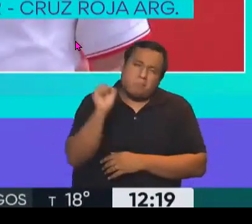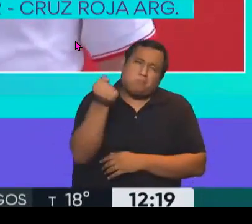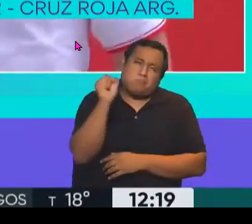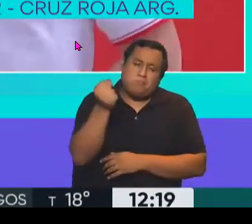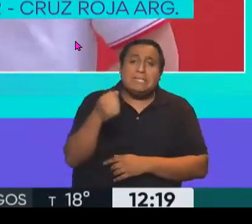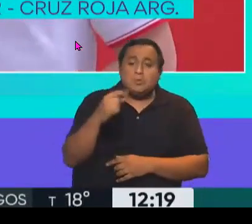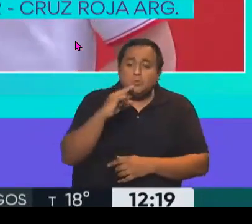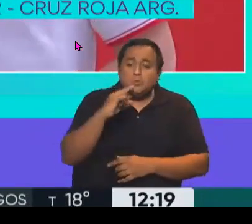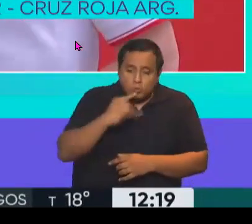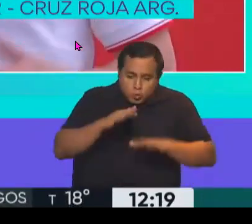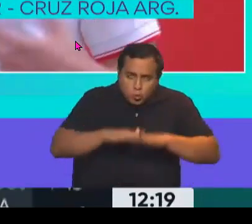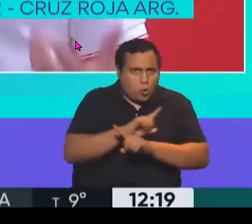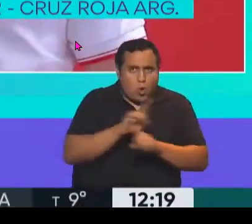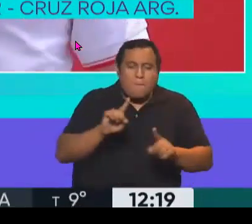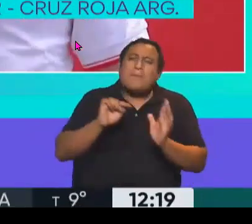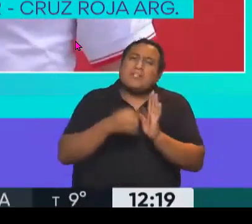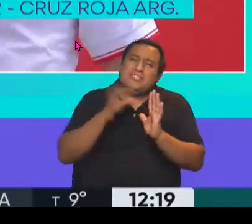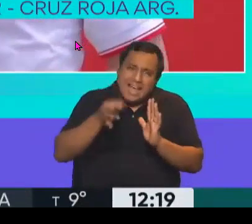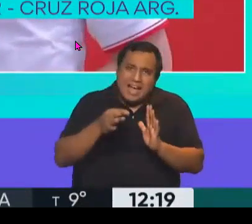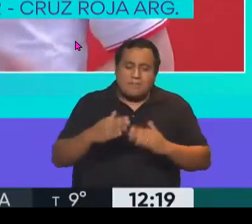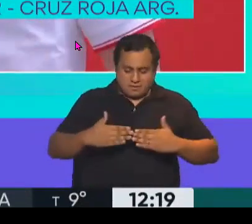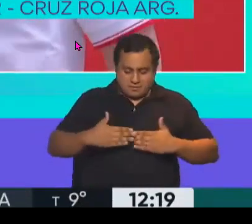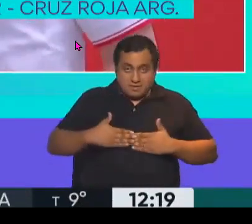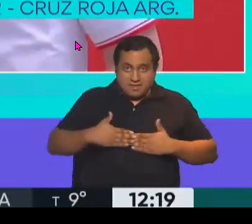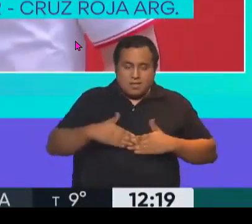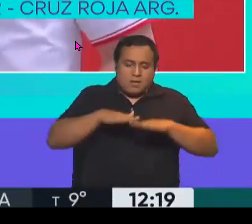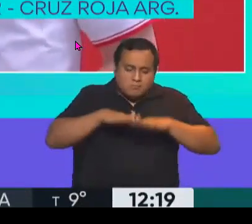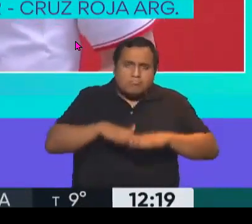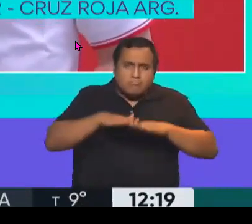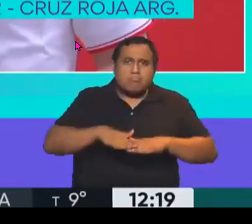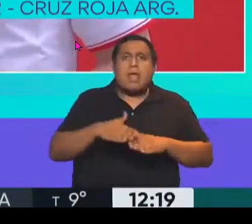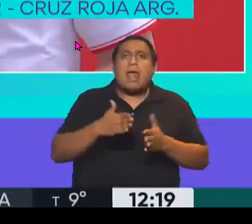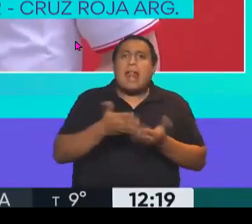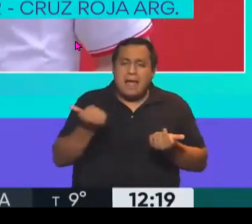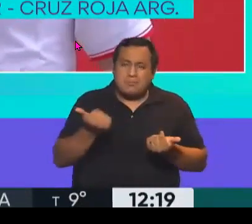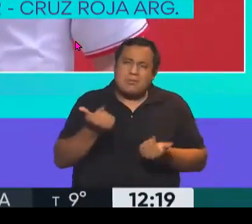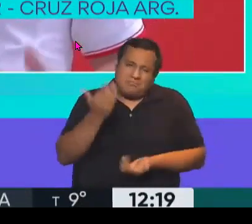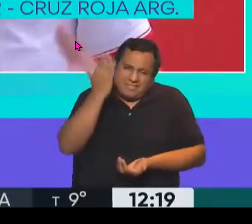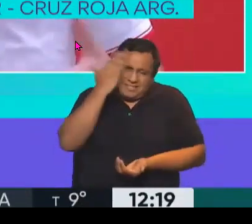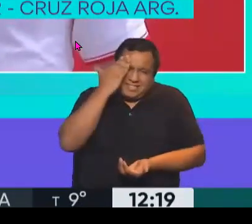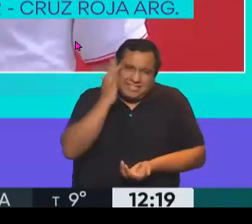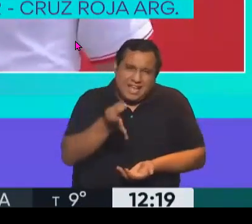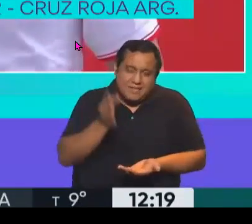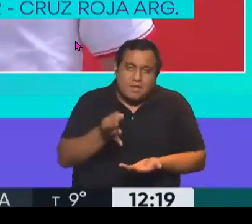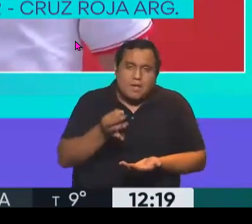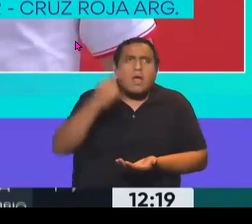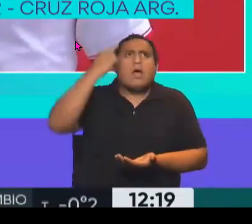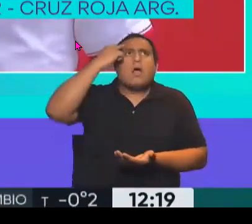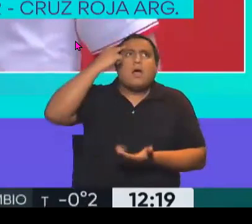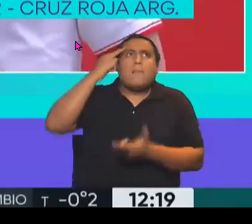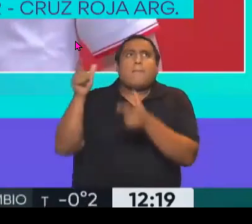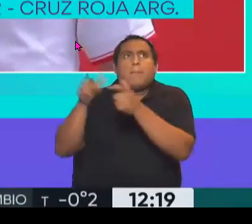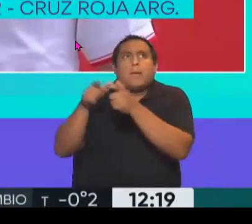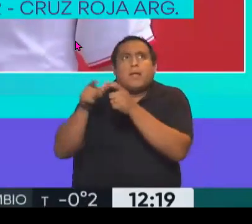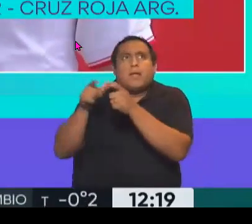pero sí sabemos más o menos la posición, que es en el centro del pecho, que es rápido. Así que sobre todo tener en cuenta esas imágenes que